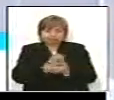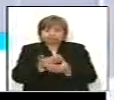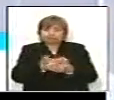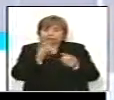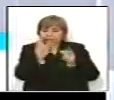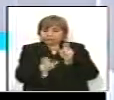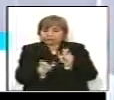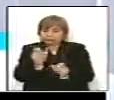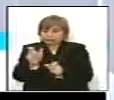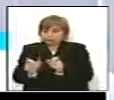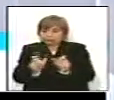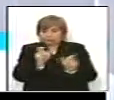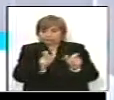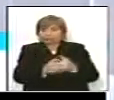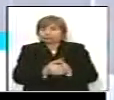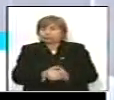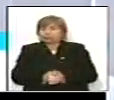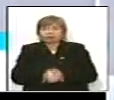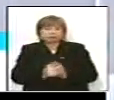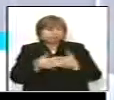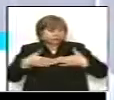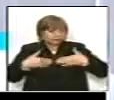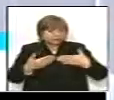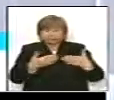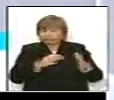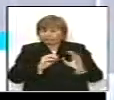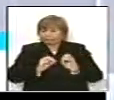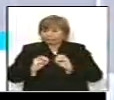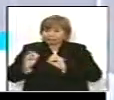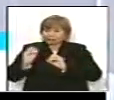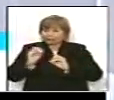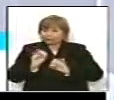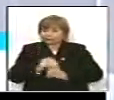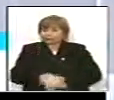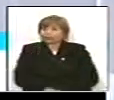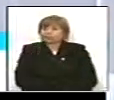humanos y otros. ¿Podría haber moverlo el otro?